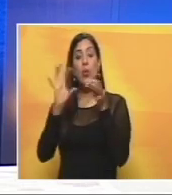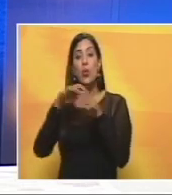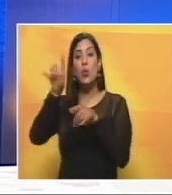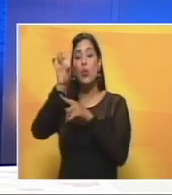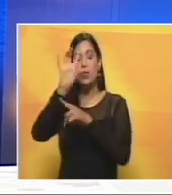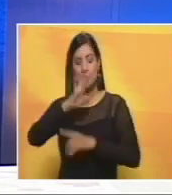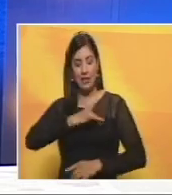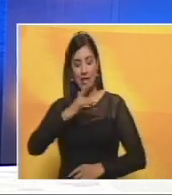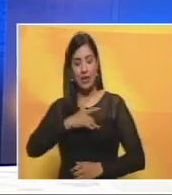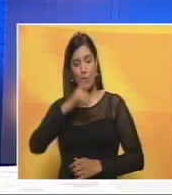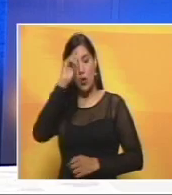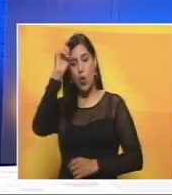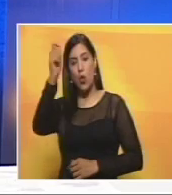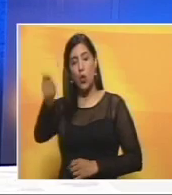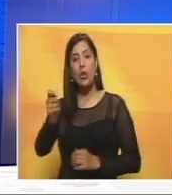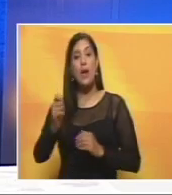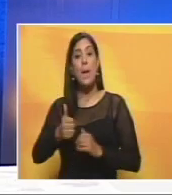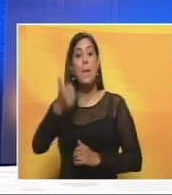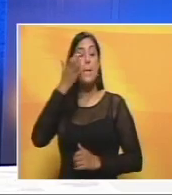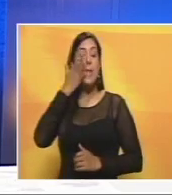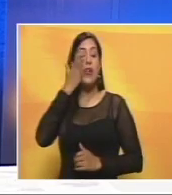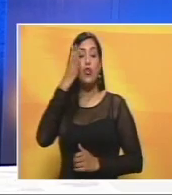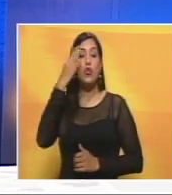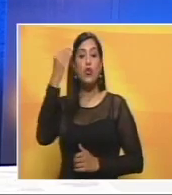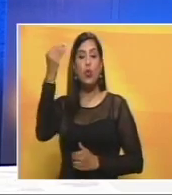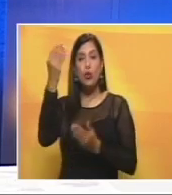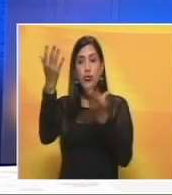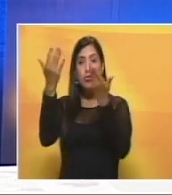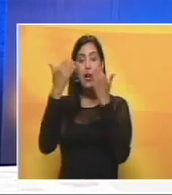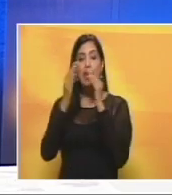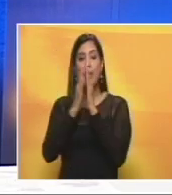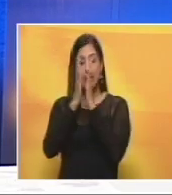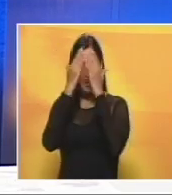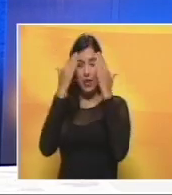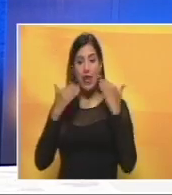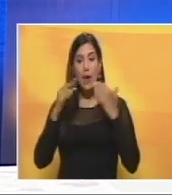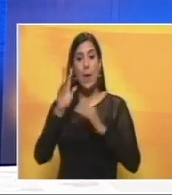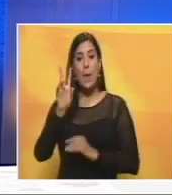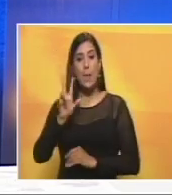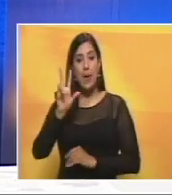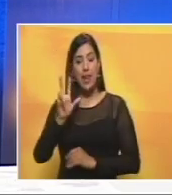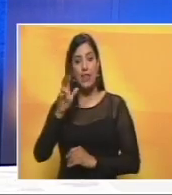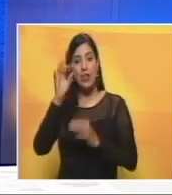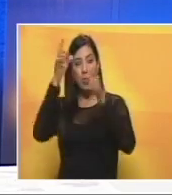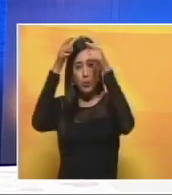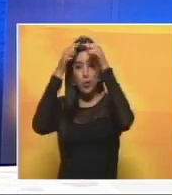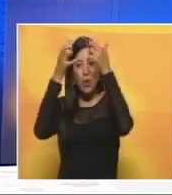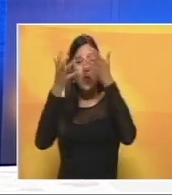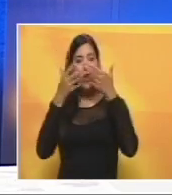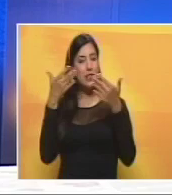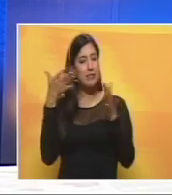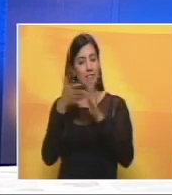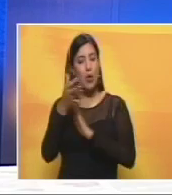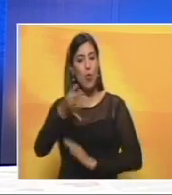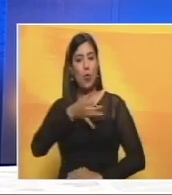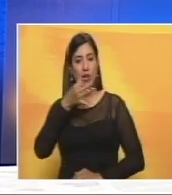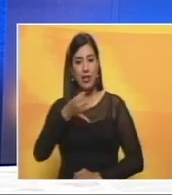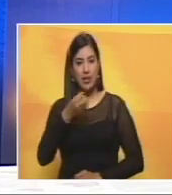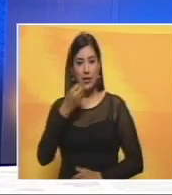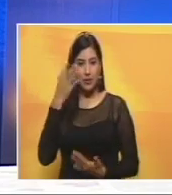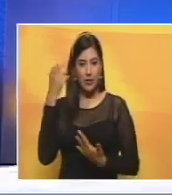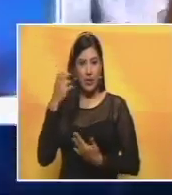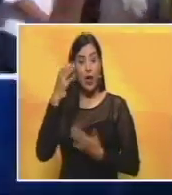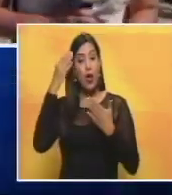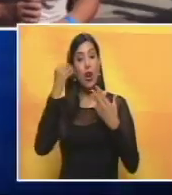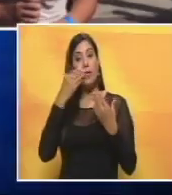solo sentimiento para venerar a la Madre de Dios bajo la advocación de la Virgen del Valle. Nelmari Salazar nos tiene el reporte. Muy buenas tardes. Hola, muy